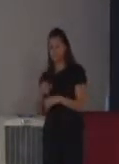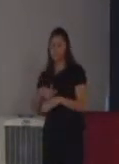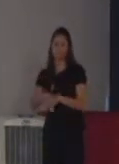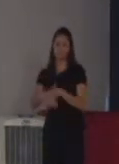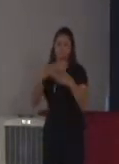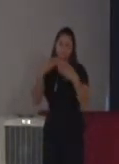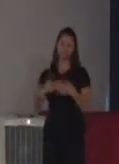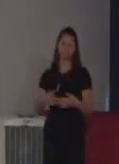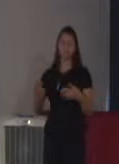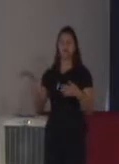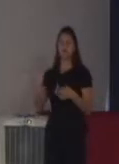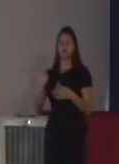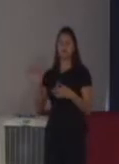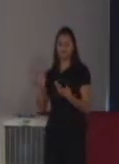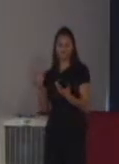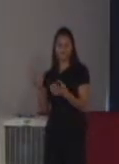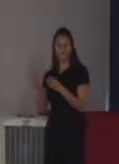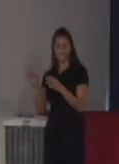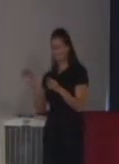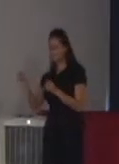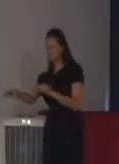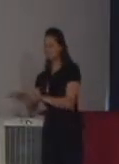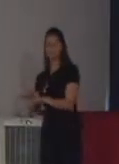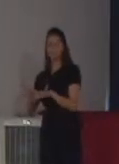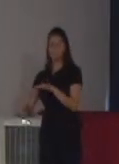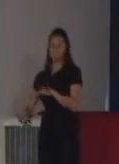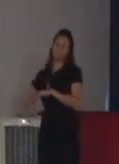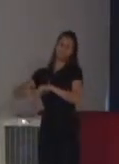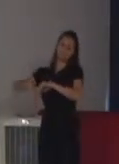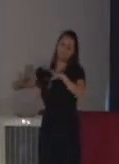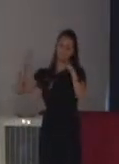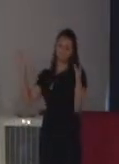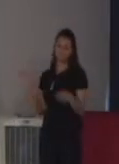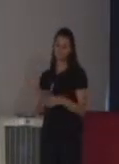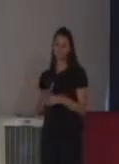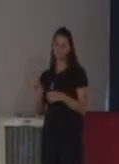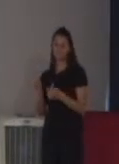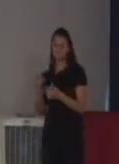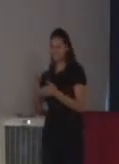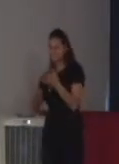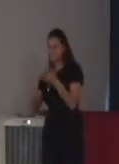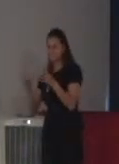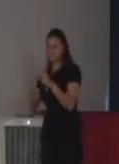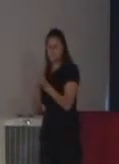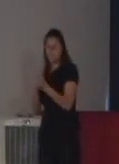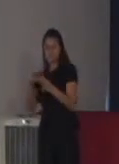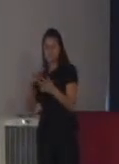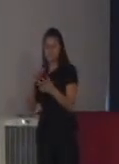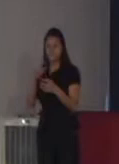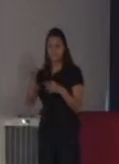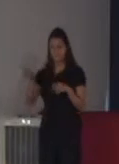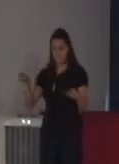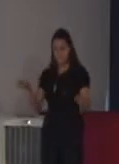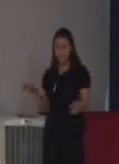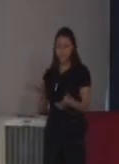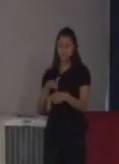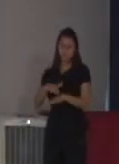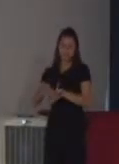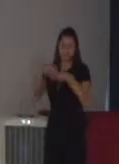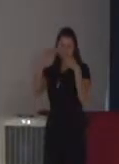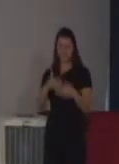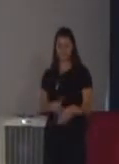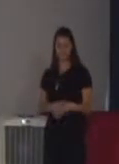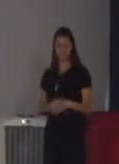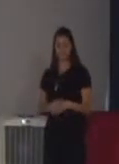discapacidad, las minas antipersonales vienen generando discapacidad, los artefactos explosivos que dejan los actores en conflicto vienen generando discapacidad,